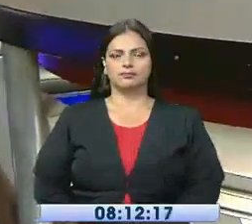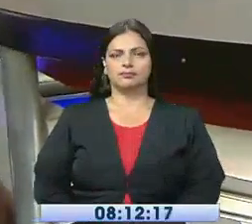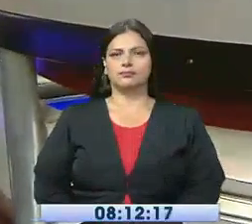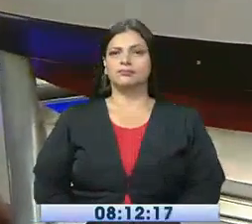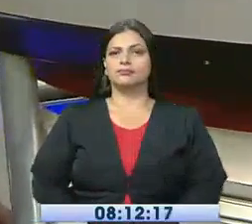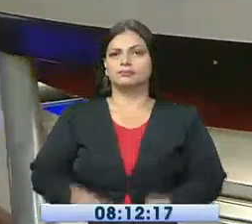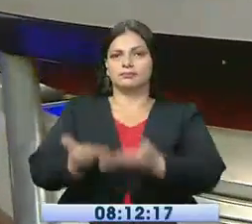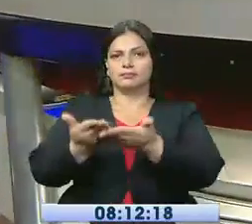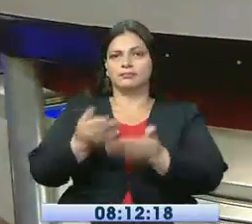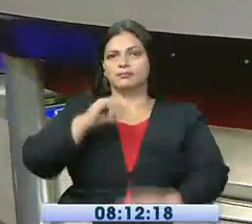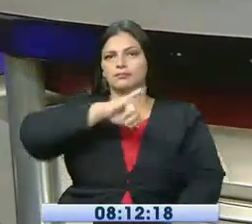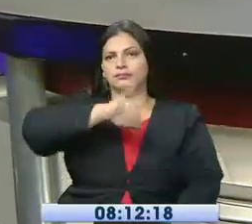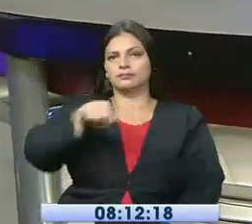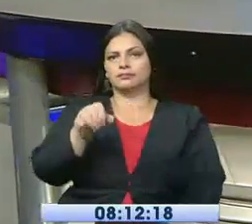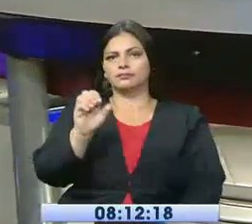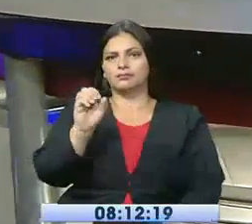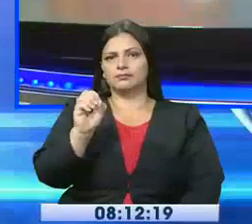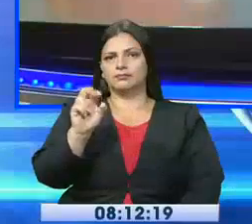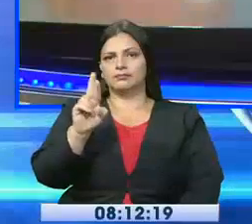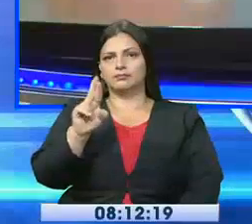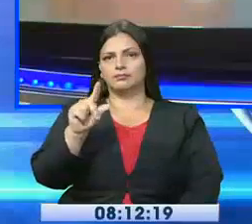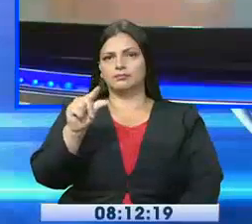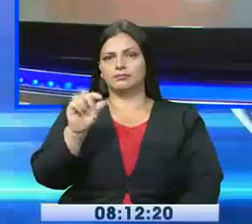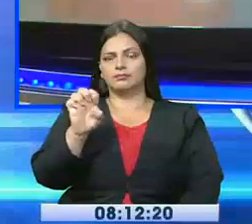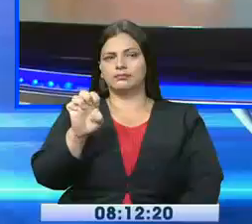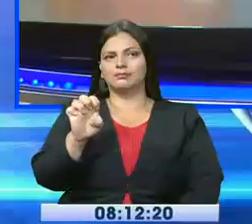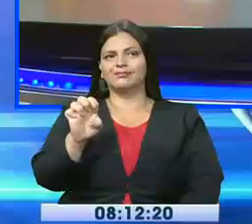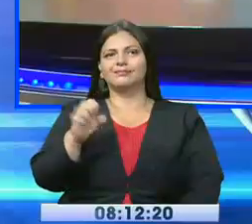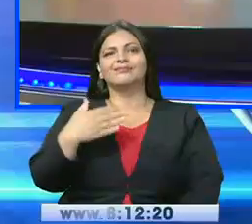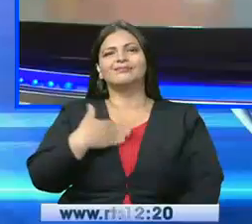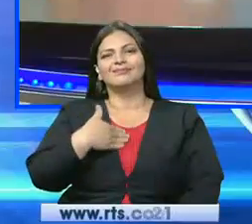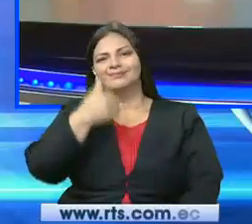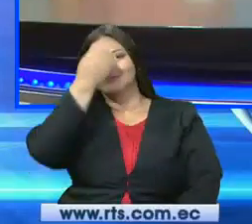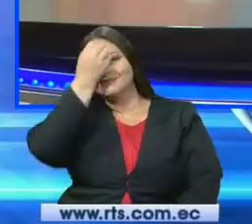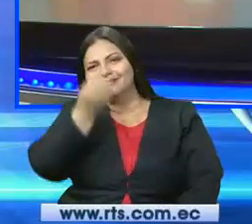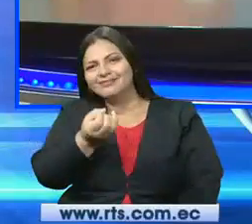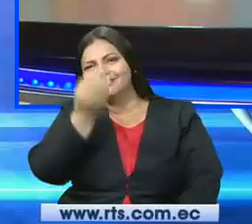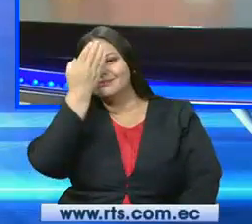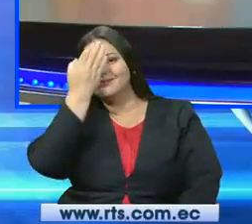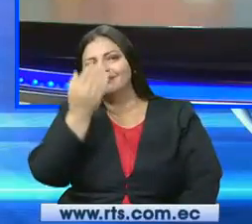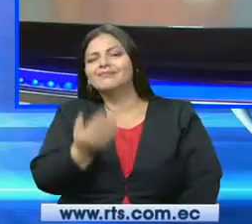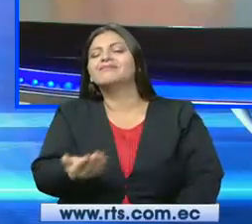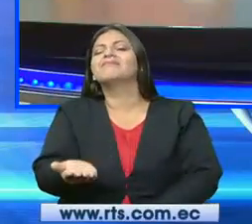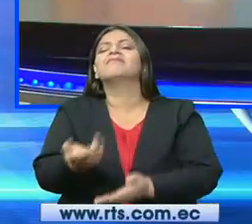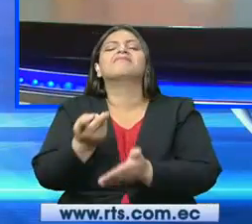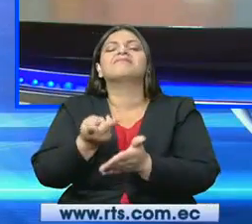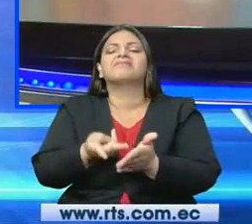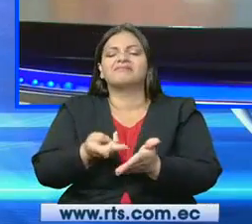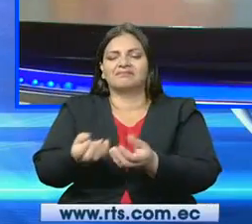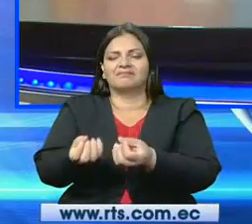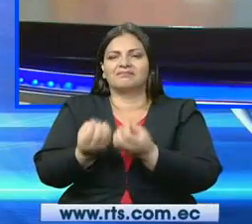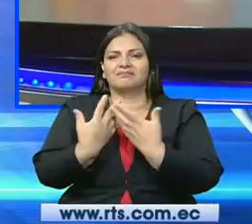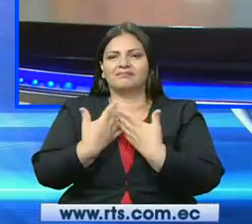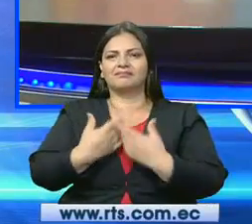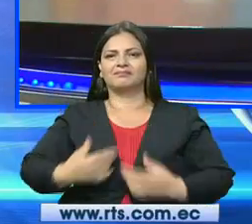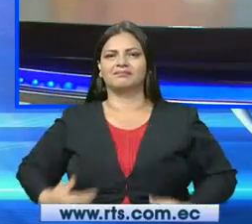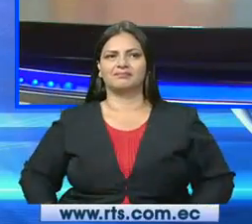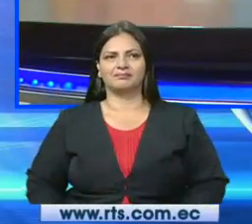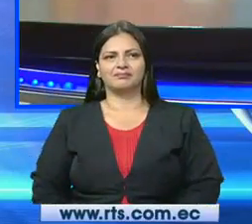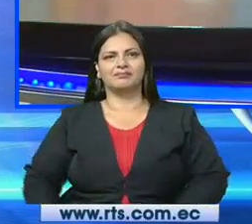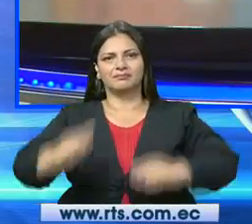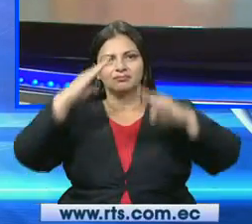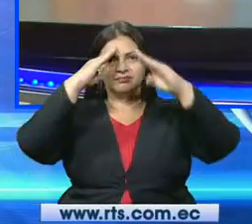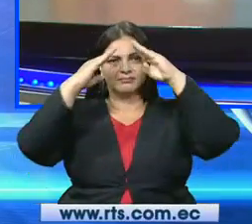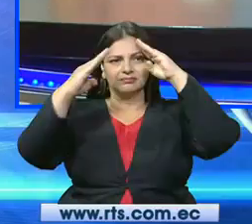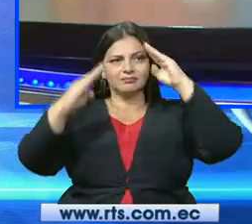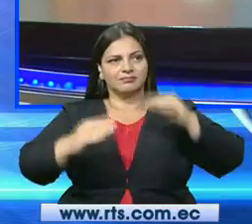información desde Exteriores con Jorge Salazar. ¿Qué tal, Jorge? Muy buenos días. Cuéntanos, ¿qué novedades tienes? Hola. Hola, ¿qué tal,